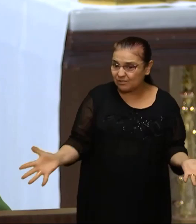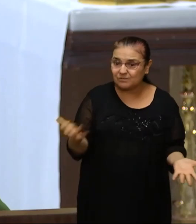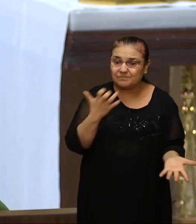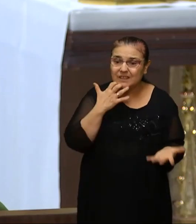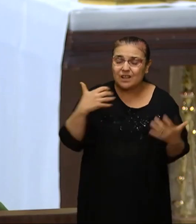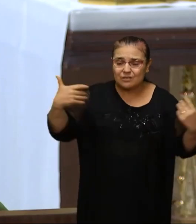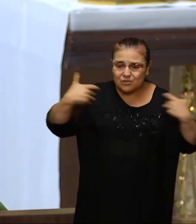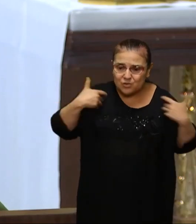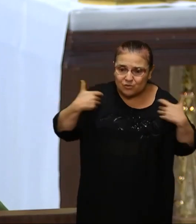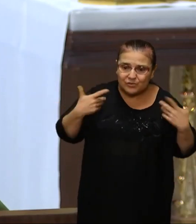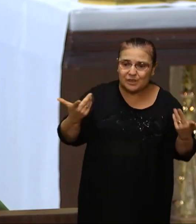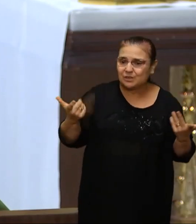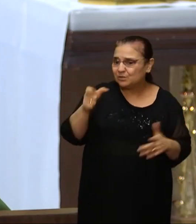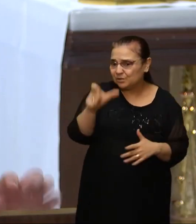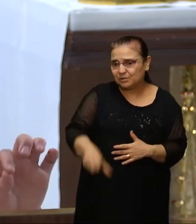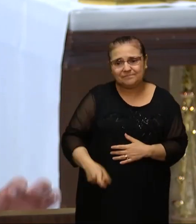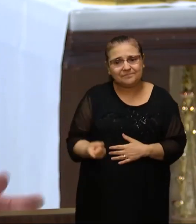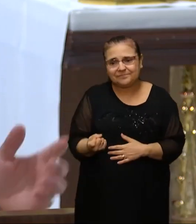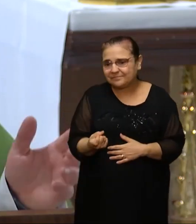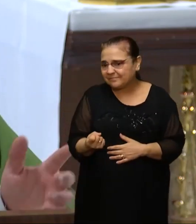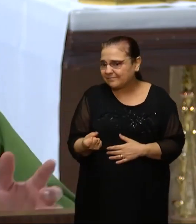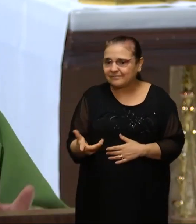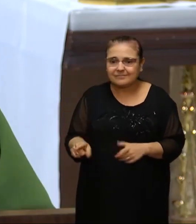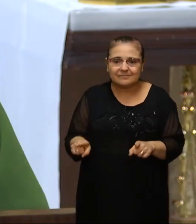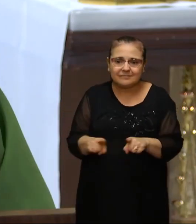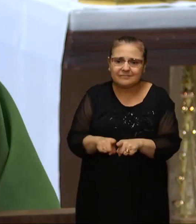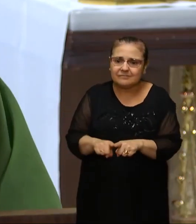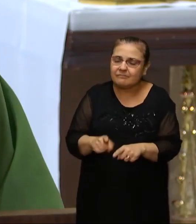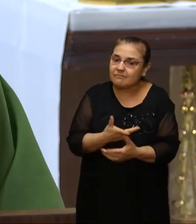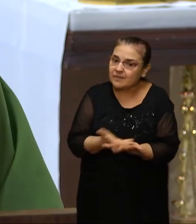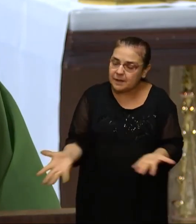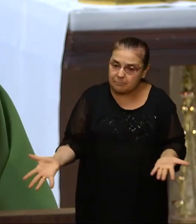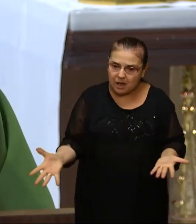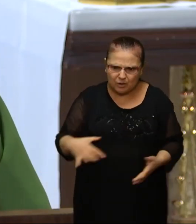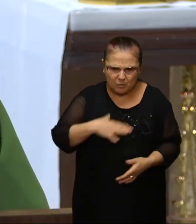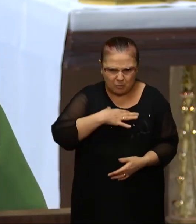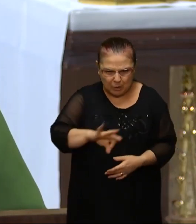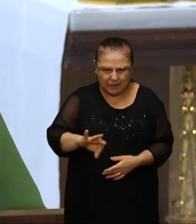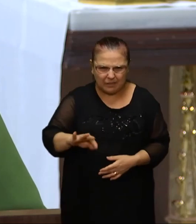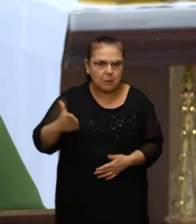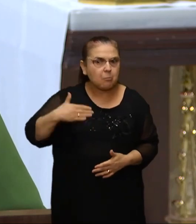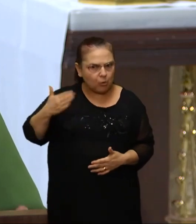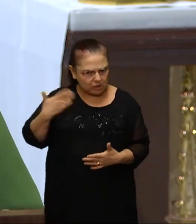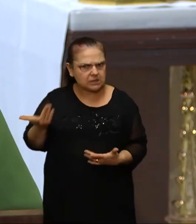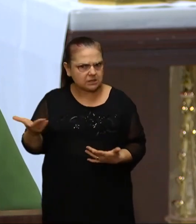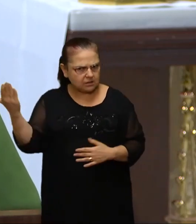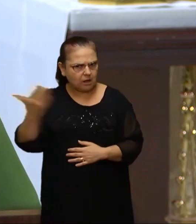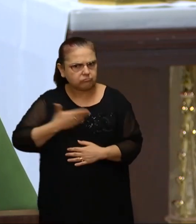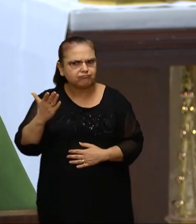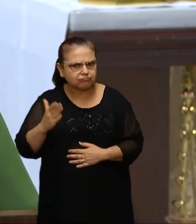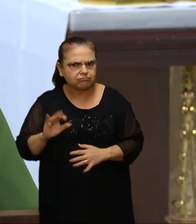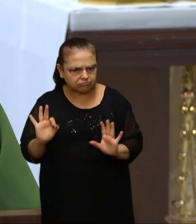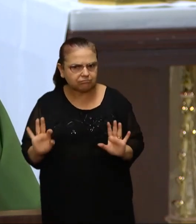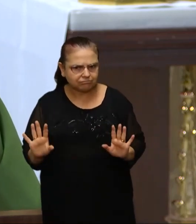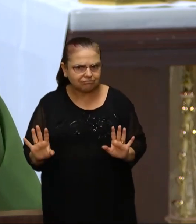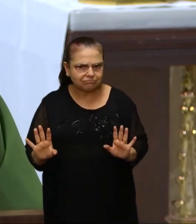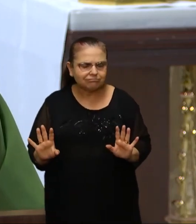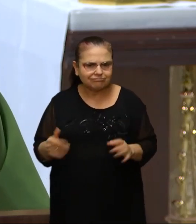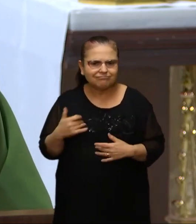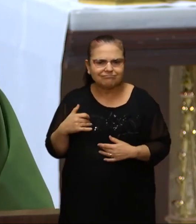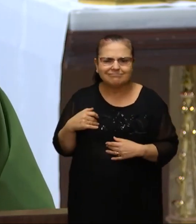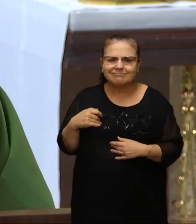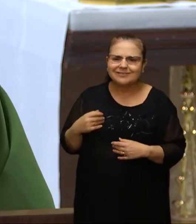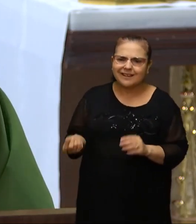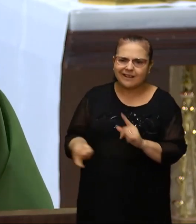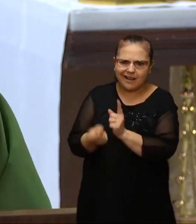hermano que tiene alguna necesidad al hermano incluso que nos puede fastidiar o nos puede molestar yo creo que las relaciones cambiarían mucho